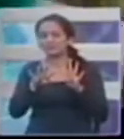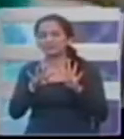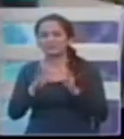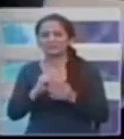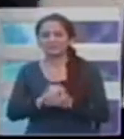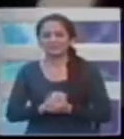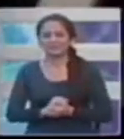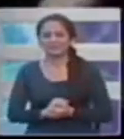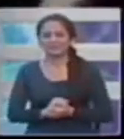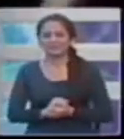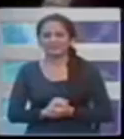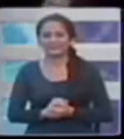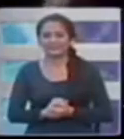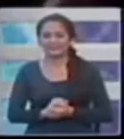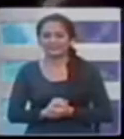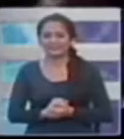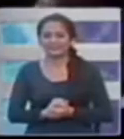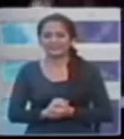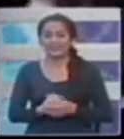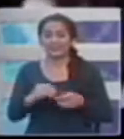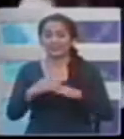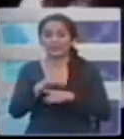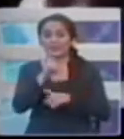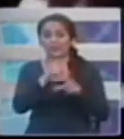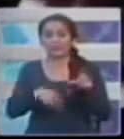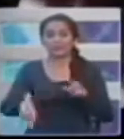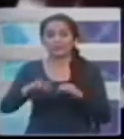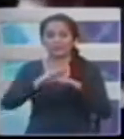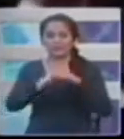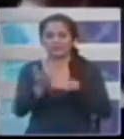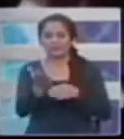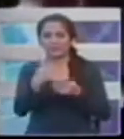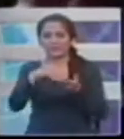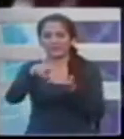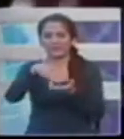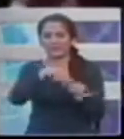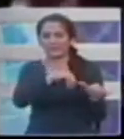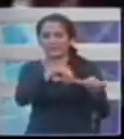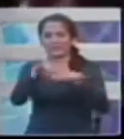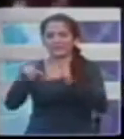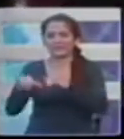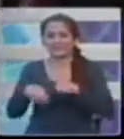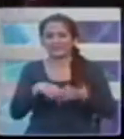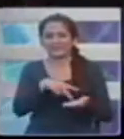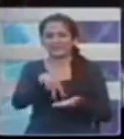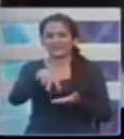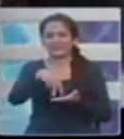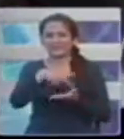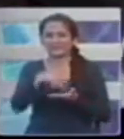presentes, quienes fuimos retados a bailar. Pero por las imágenes no nos fue tan bien.